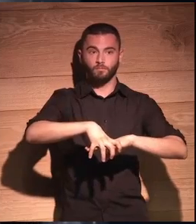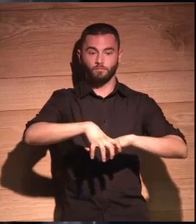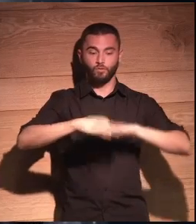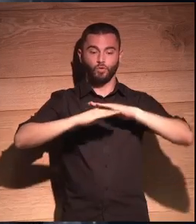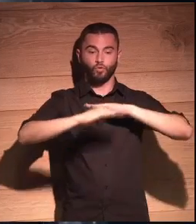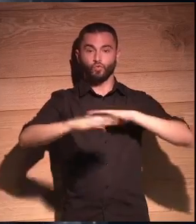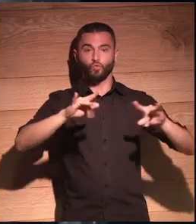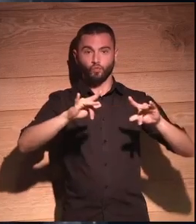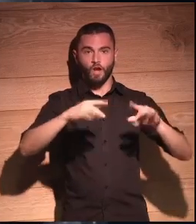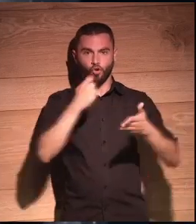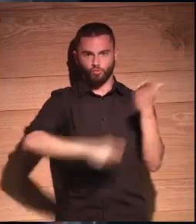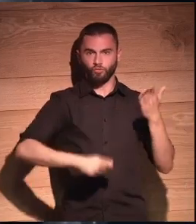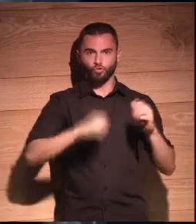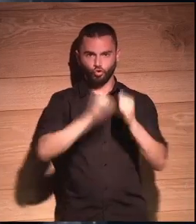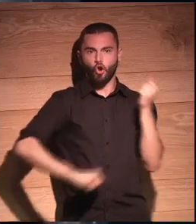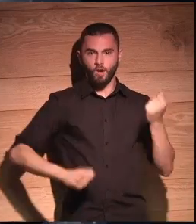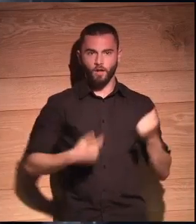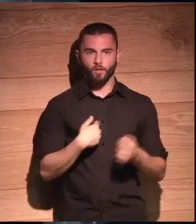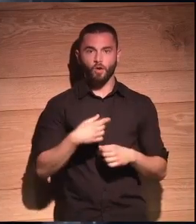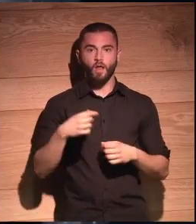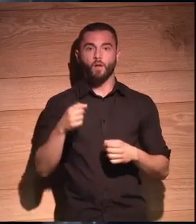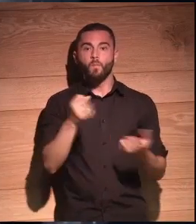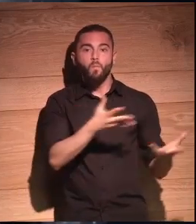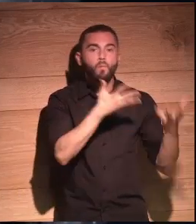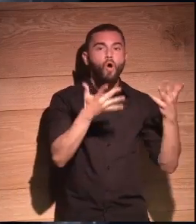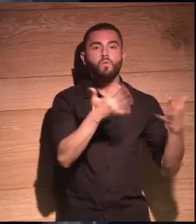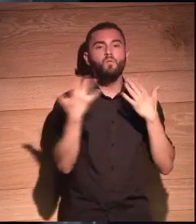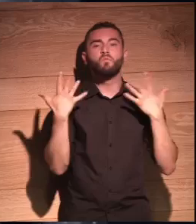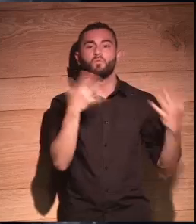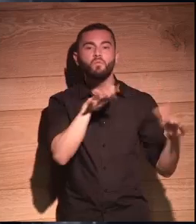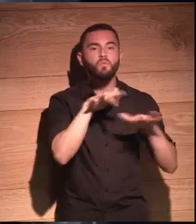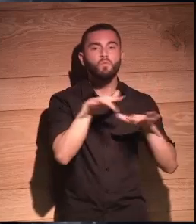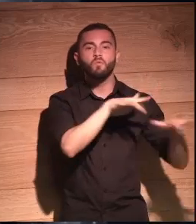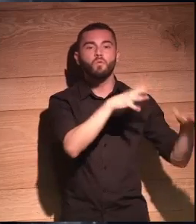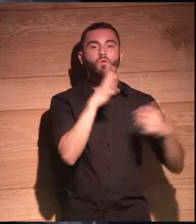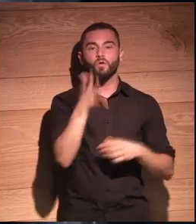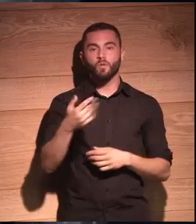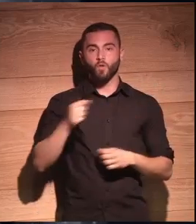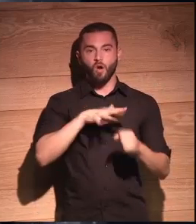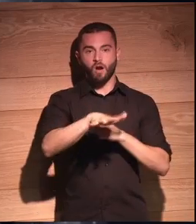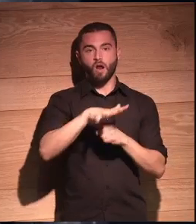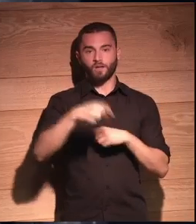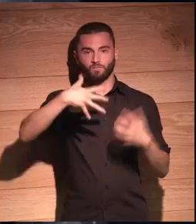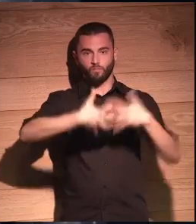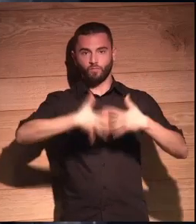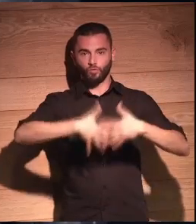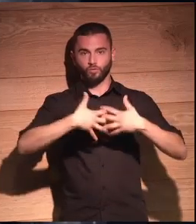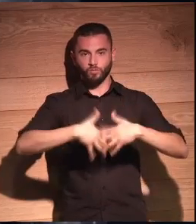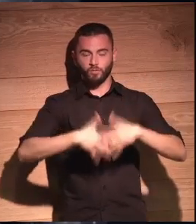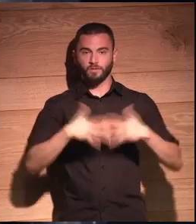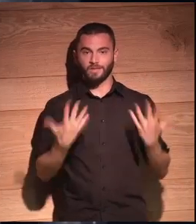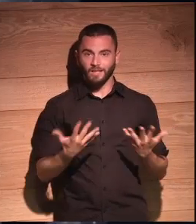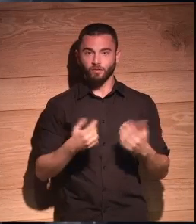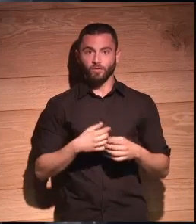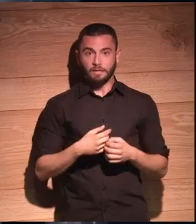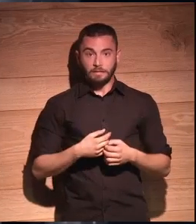sólido. Y dice, sí se ha visto que se ha desplazado el polvo debido al gas de los motores, ¿no? Y entonces ya tiene